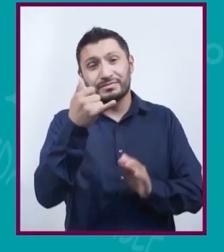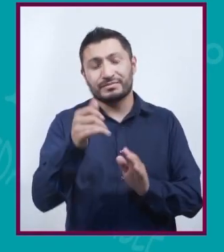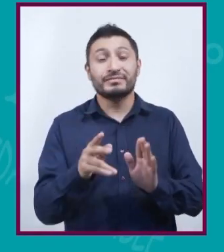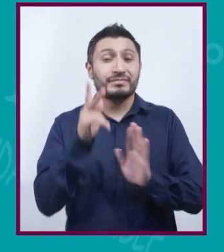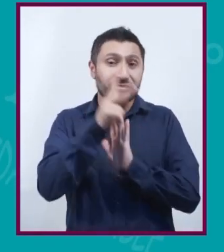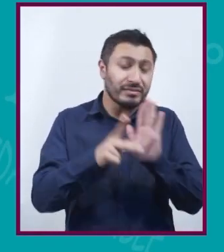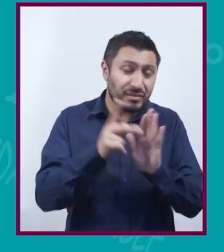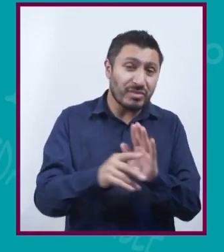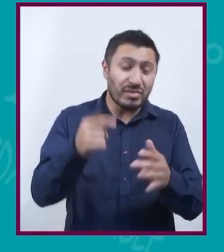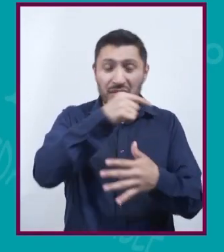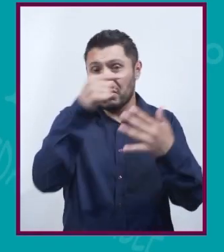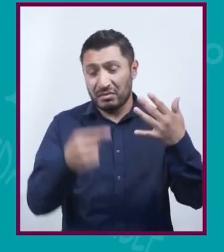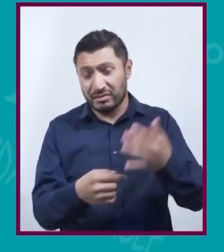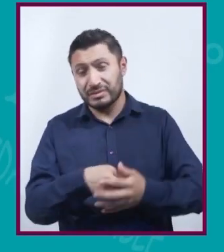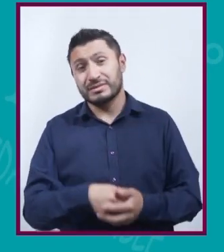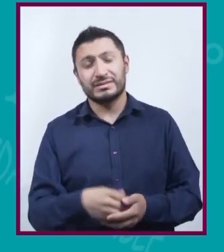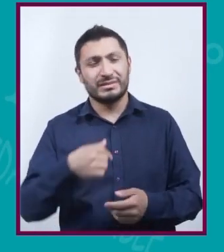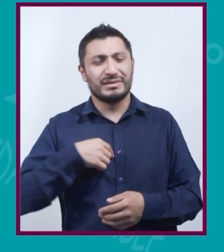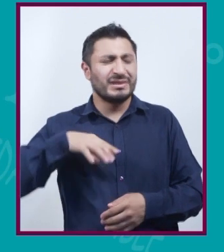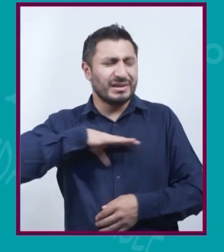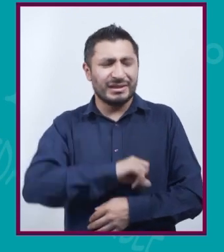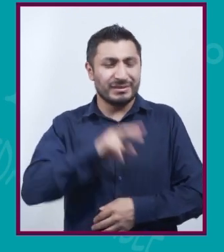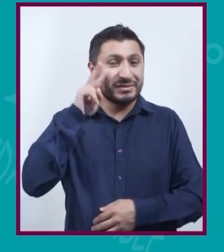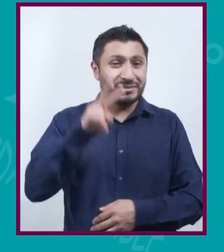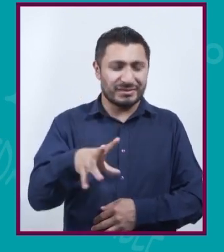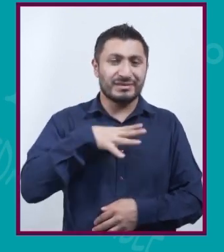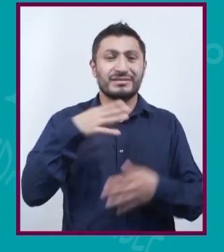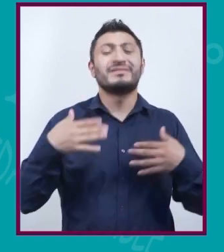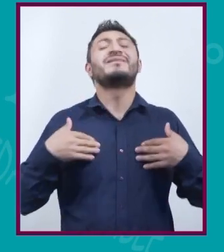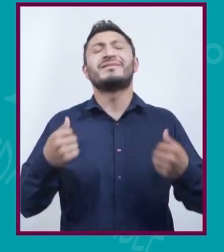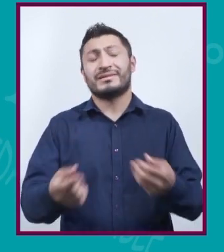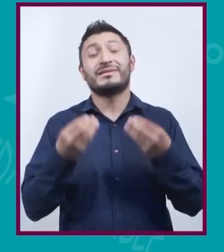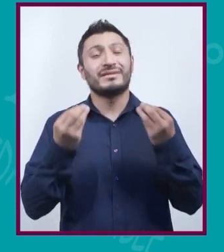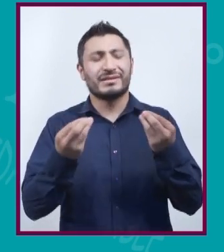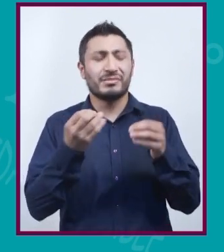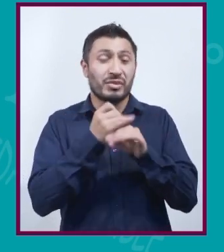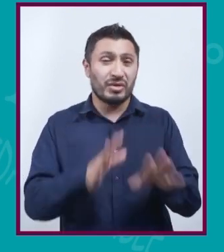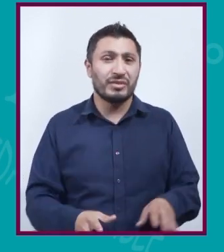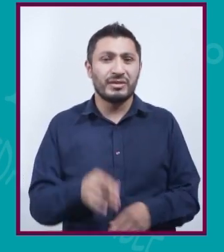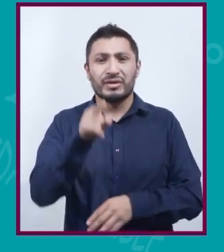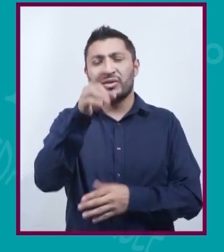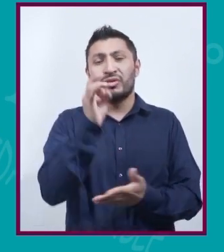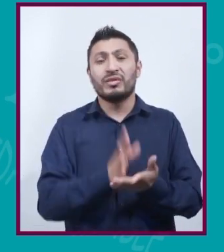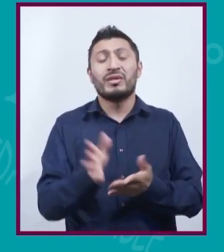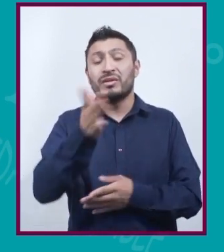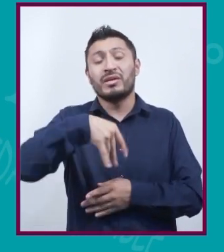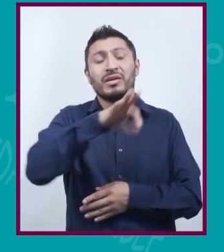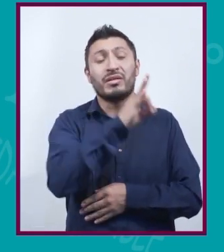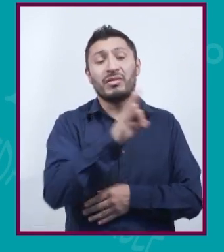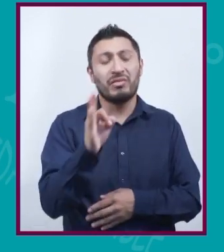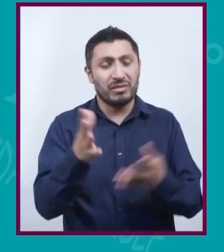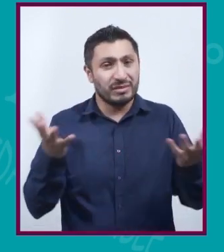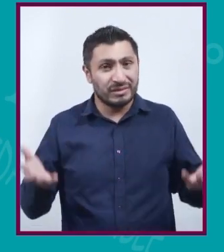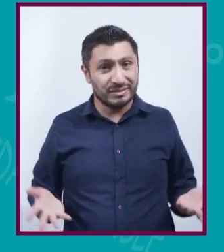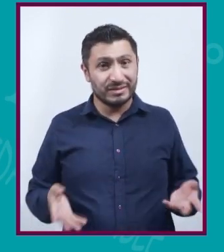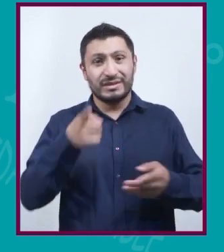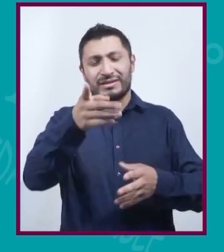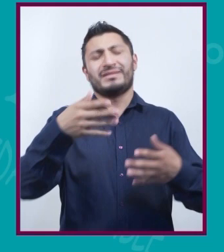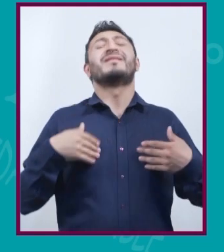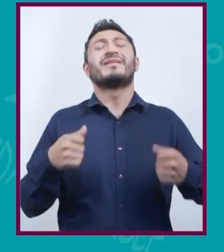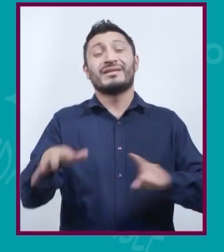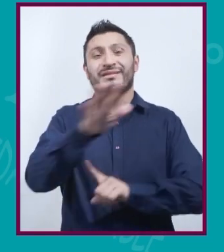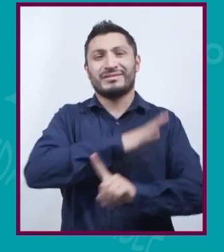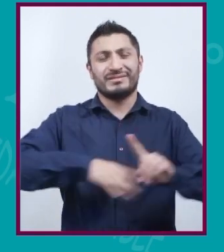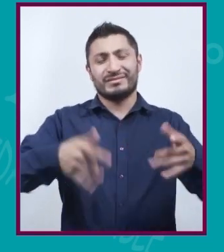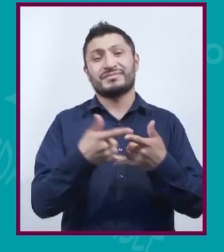que redactan eso, películas y series, y a mí me encanta ver esas porque entiendes mucho, nada más te dicen, buscas las